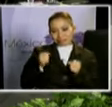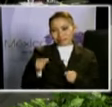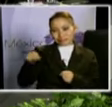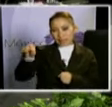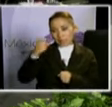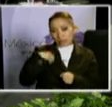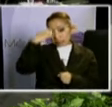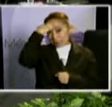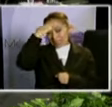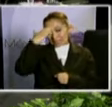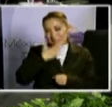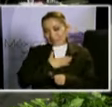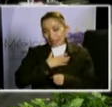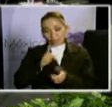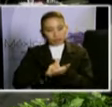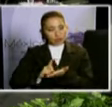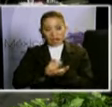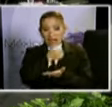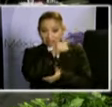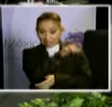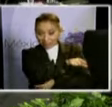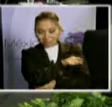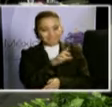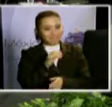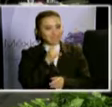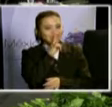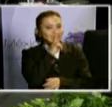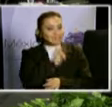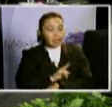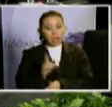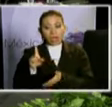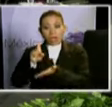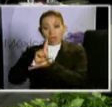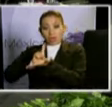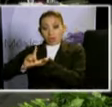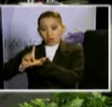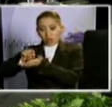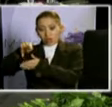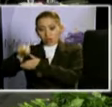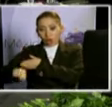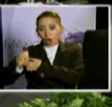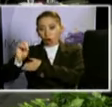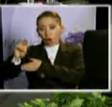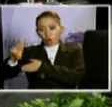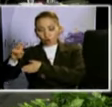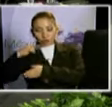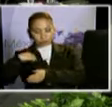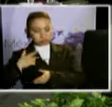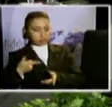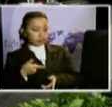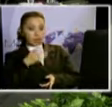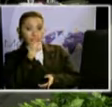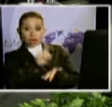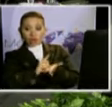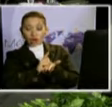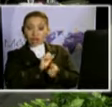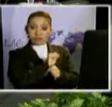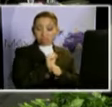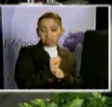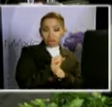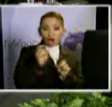por experiencia personal que las drogas no son así. Y en las drogas, la posición de Naciones Unidas es que no hay ni drogas blandas